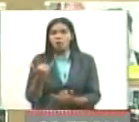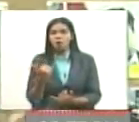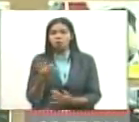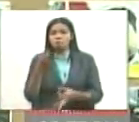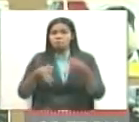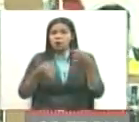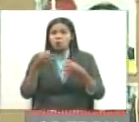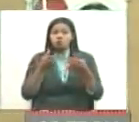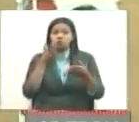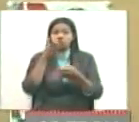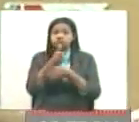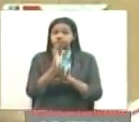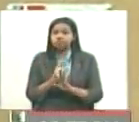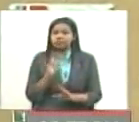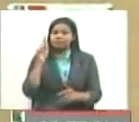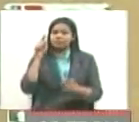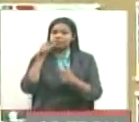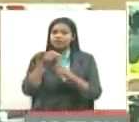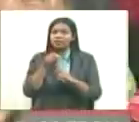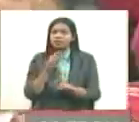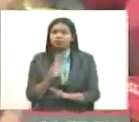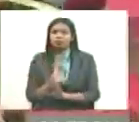juicio, como corresponde.